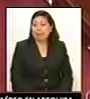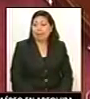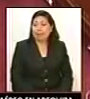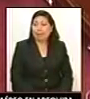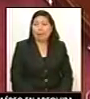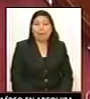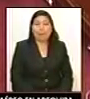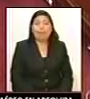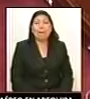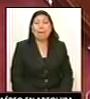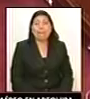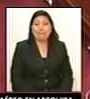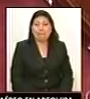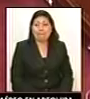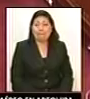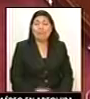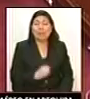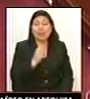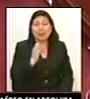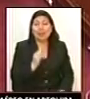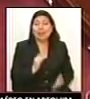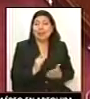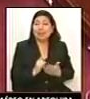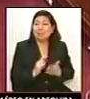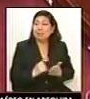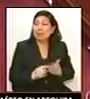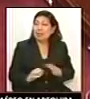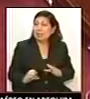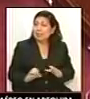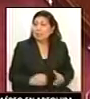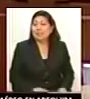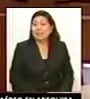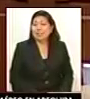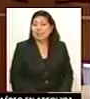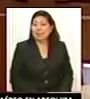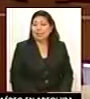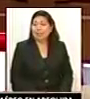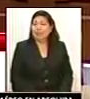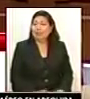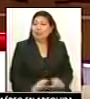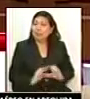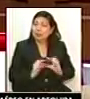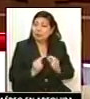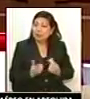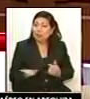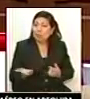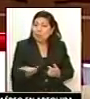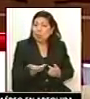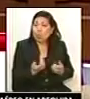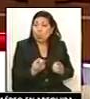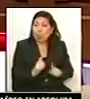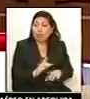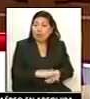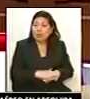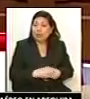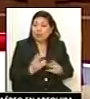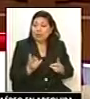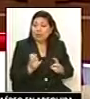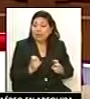Dávila. Sí, presidente. Yo creo que tenemos que hacer fuerza en común cuando se trata de este tipo